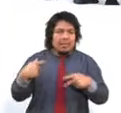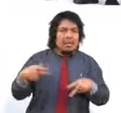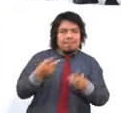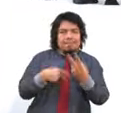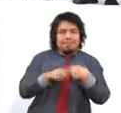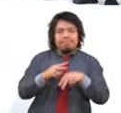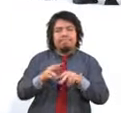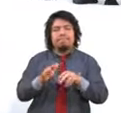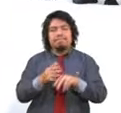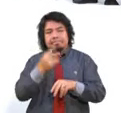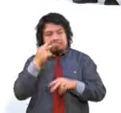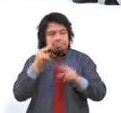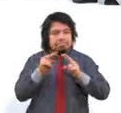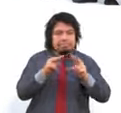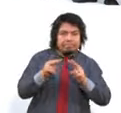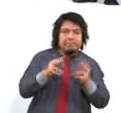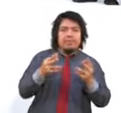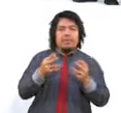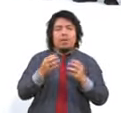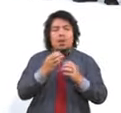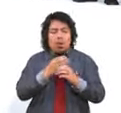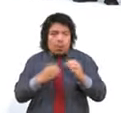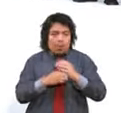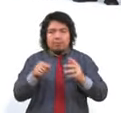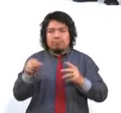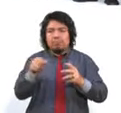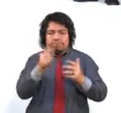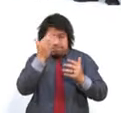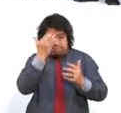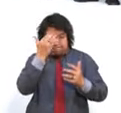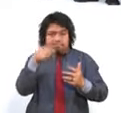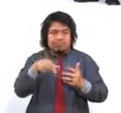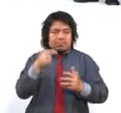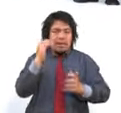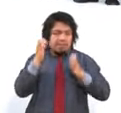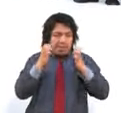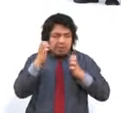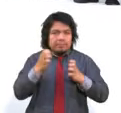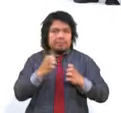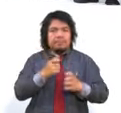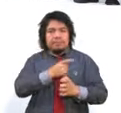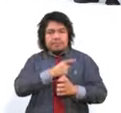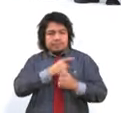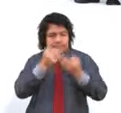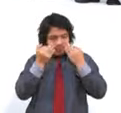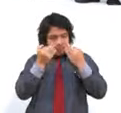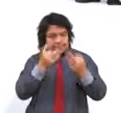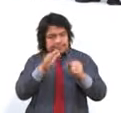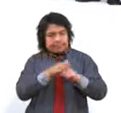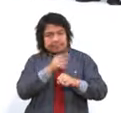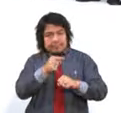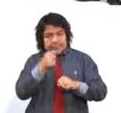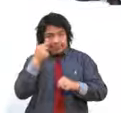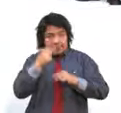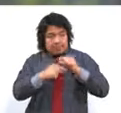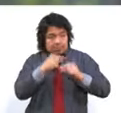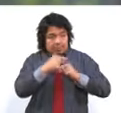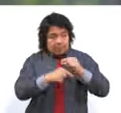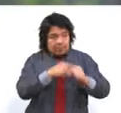para ver esta exposición y atestiguar los avances